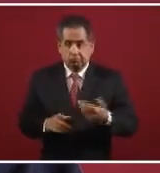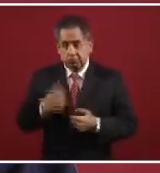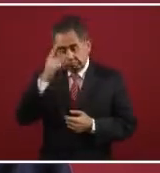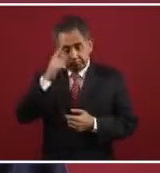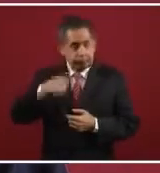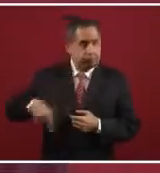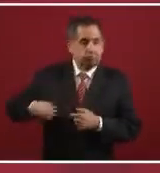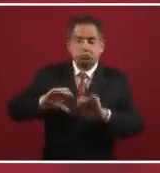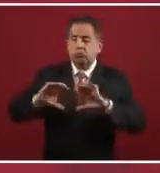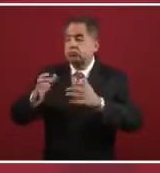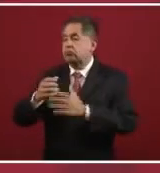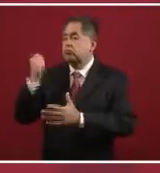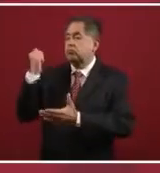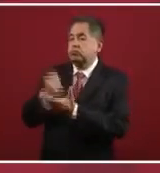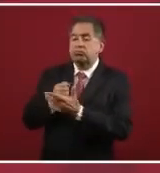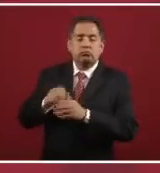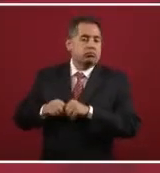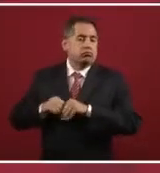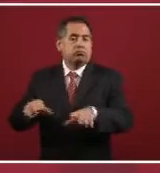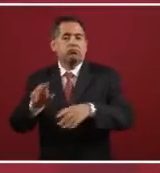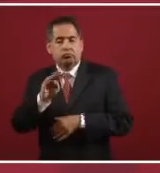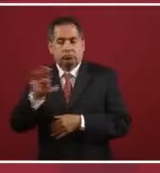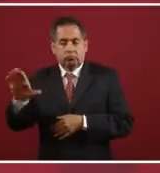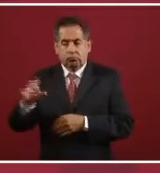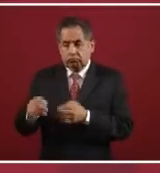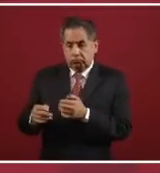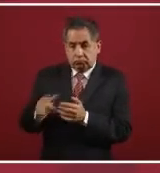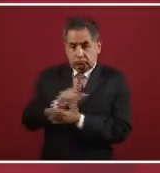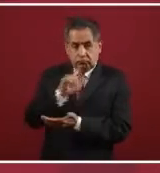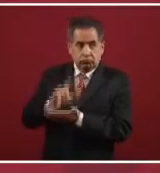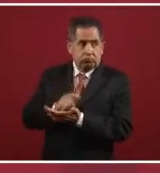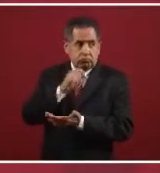aprobó el Congreso de Baja California,